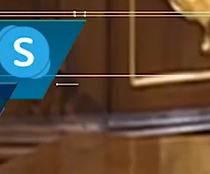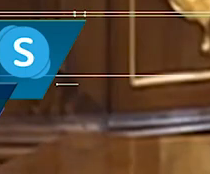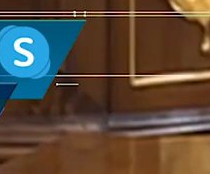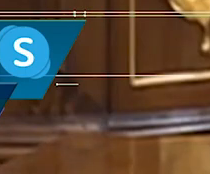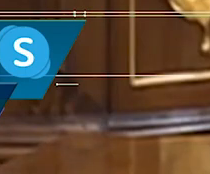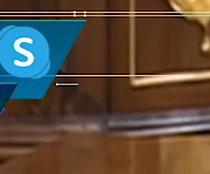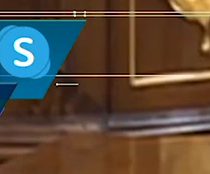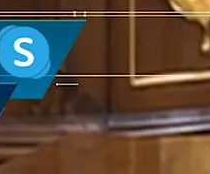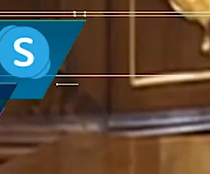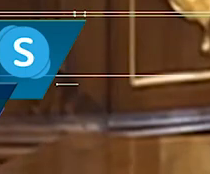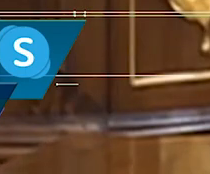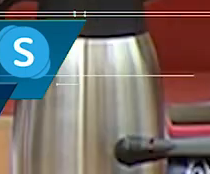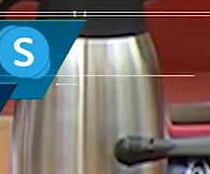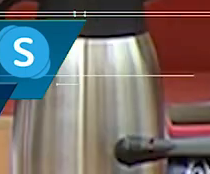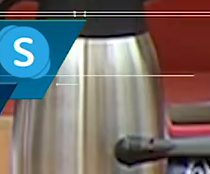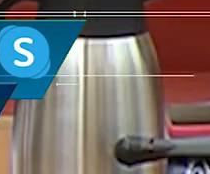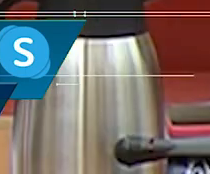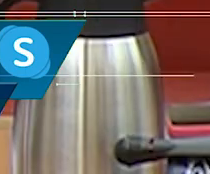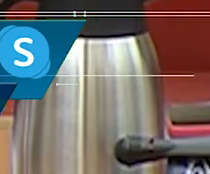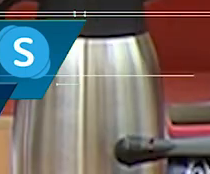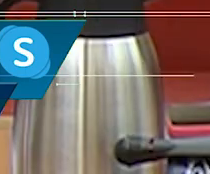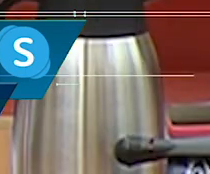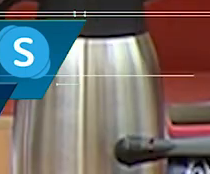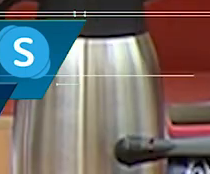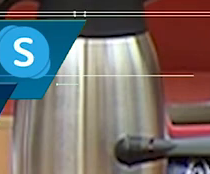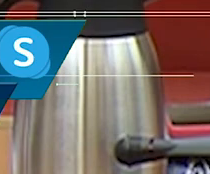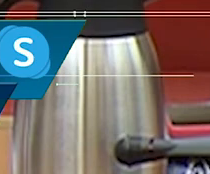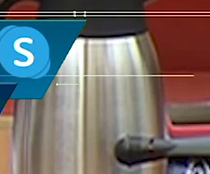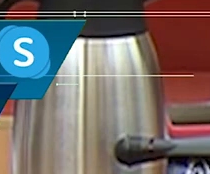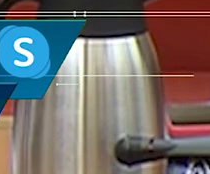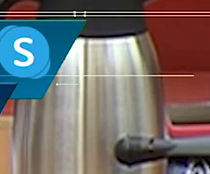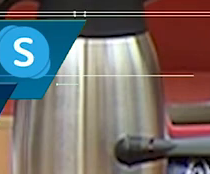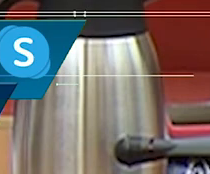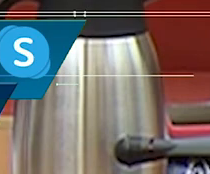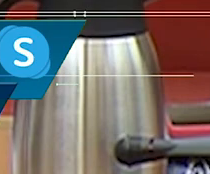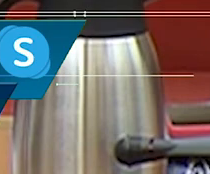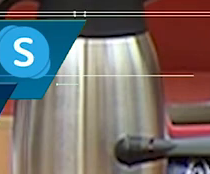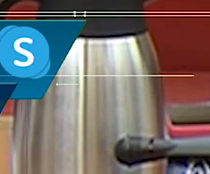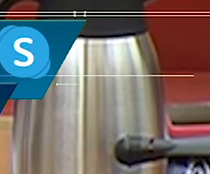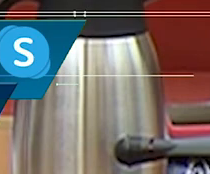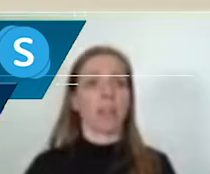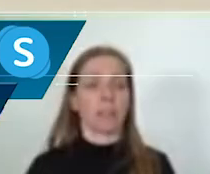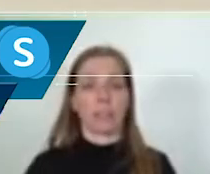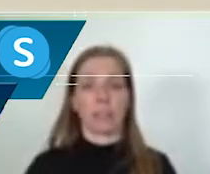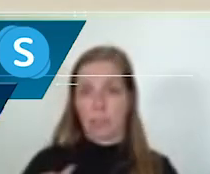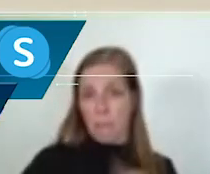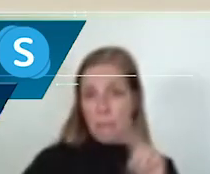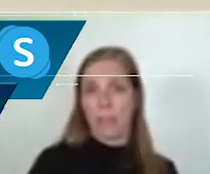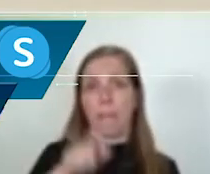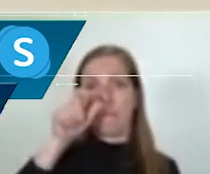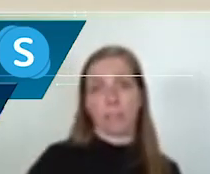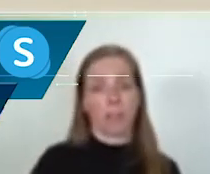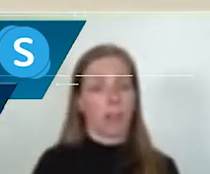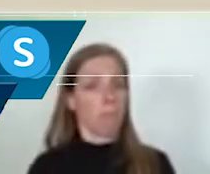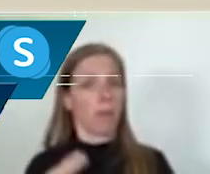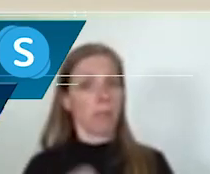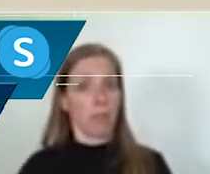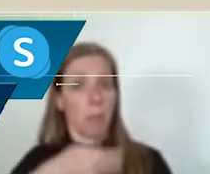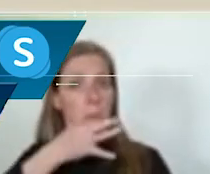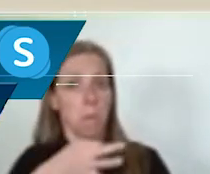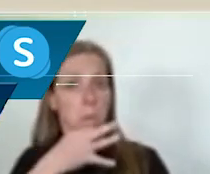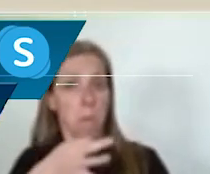institución. Es que les da igual. Si hay que politizar cualquier institución, se hace. El CIS tenía un prestigio en España que ha perdido total